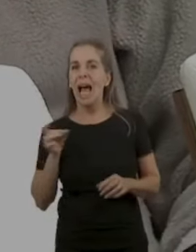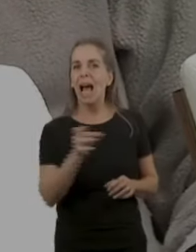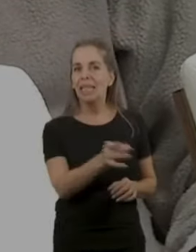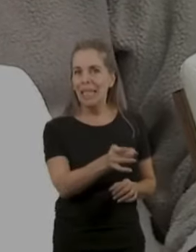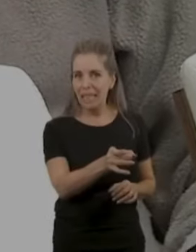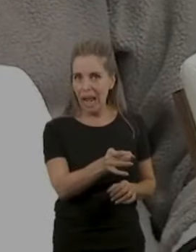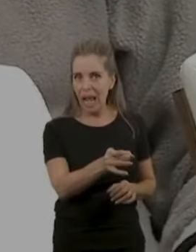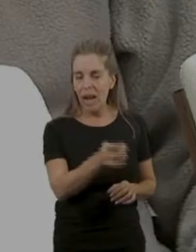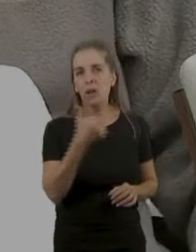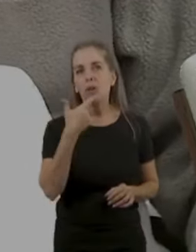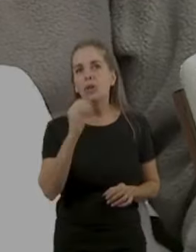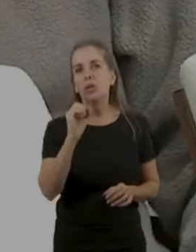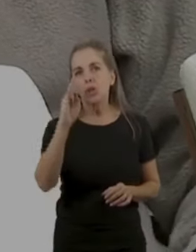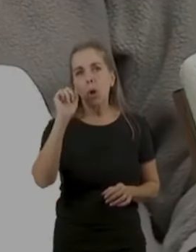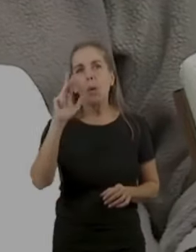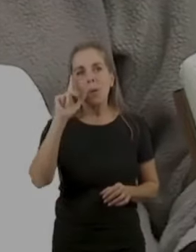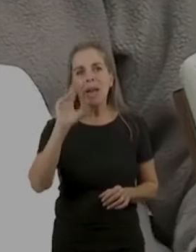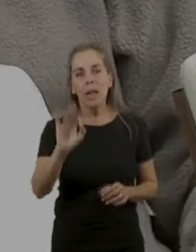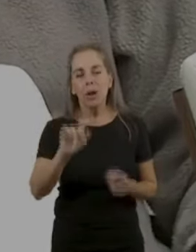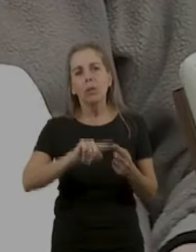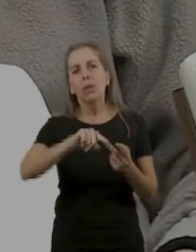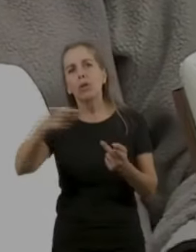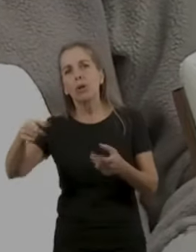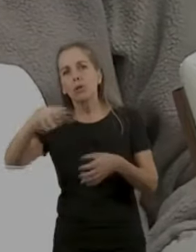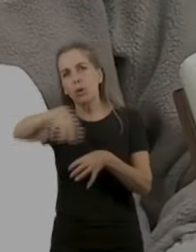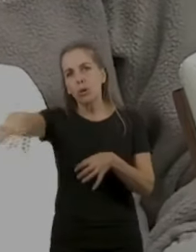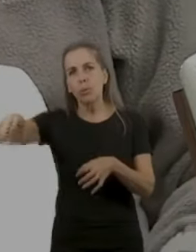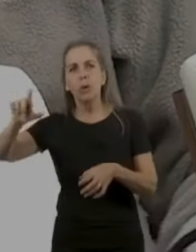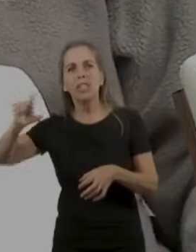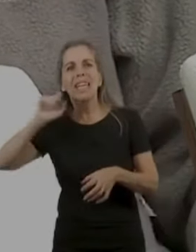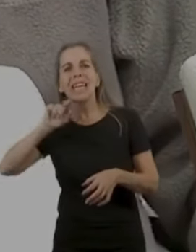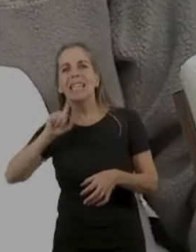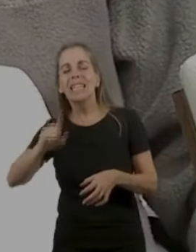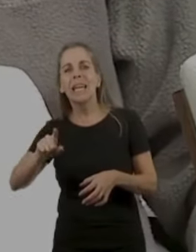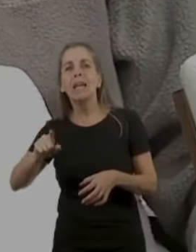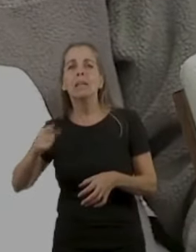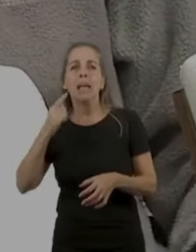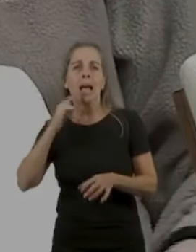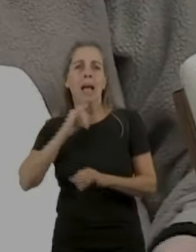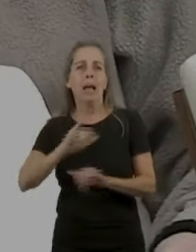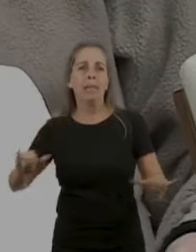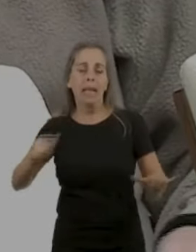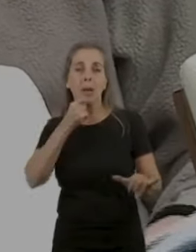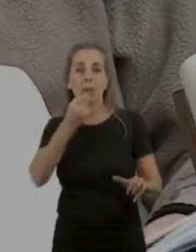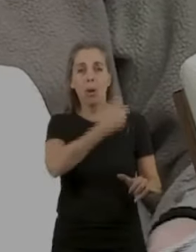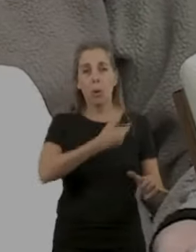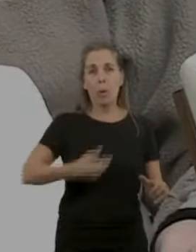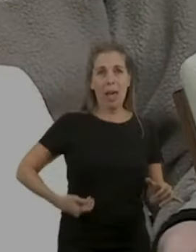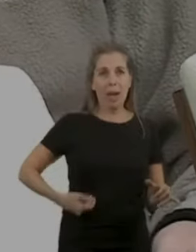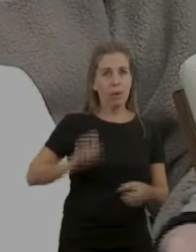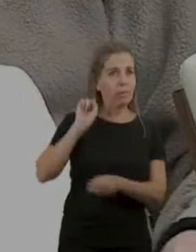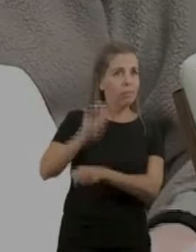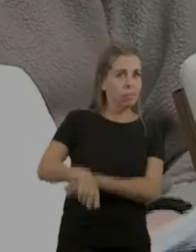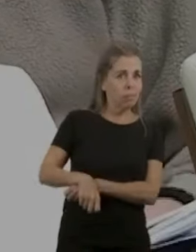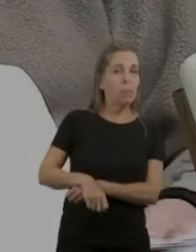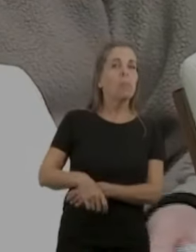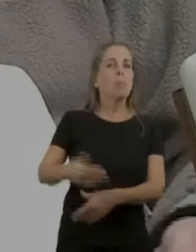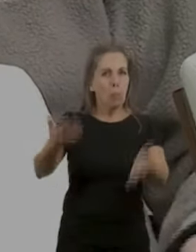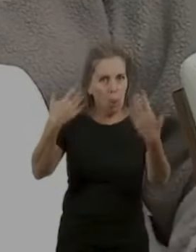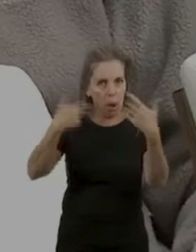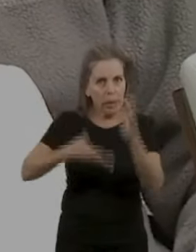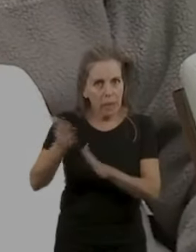obrero y otros sectores de la cgt aseguran que si no hay respuestas por parte del gobierno podrían ir a un paro por